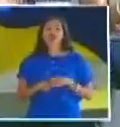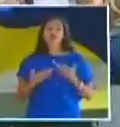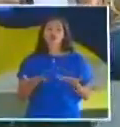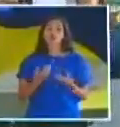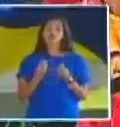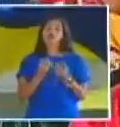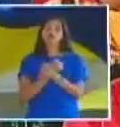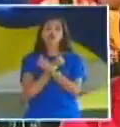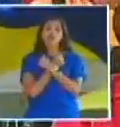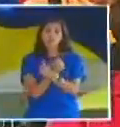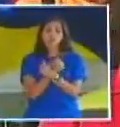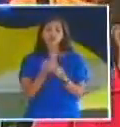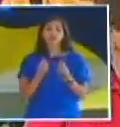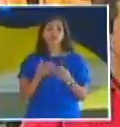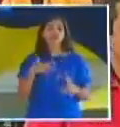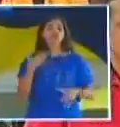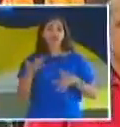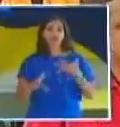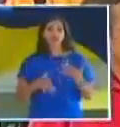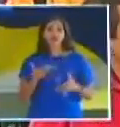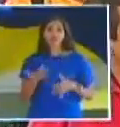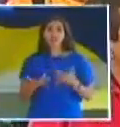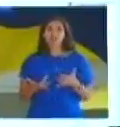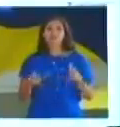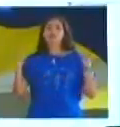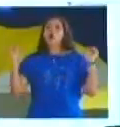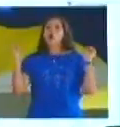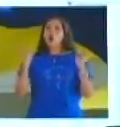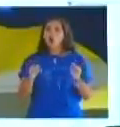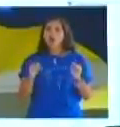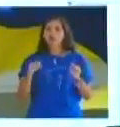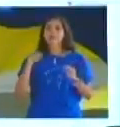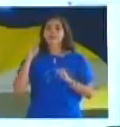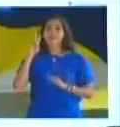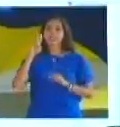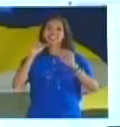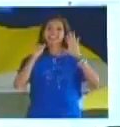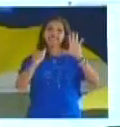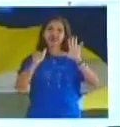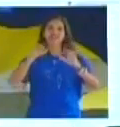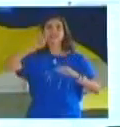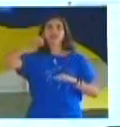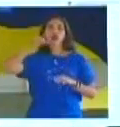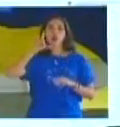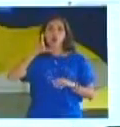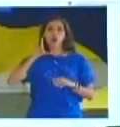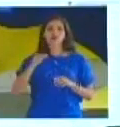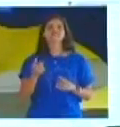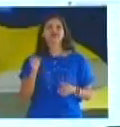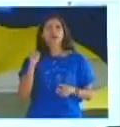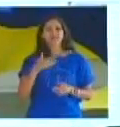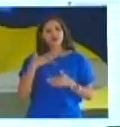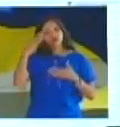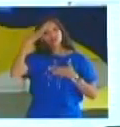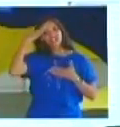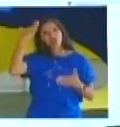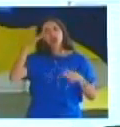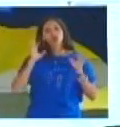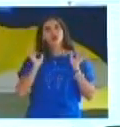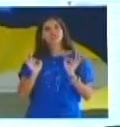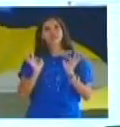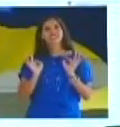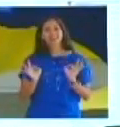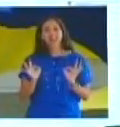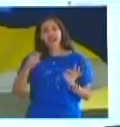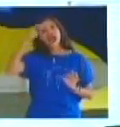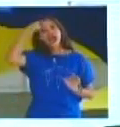con mucho sentimiento. Hoy 26 de julio, además, quiero enviarle un saludo especial